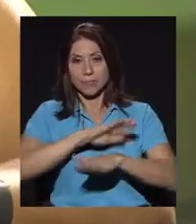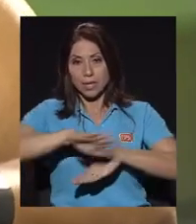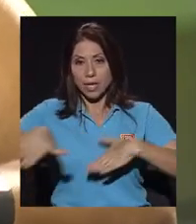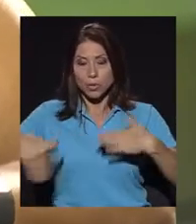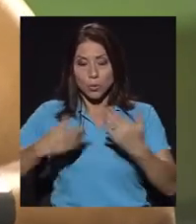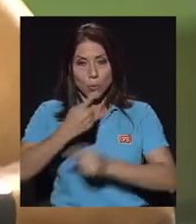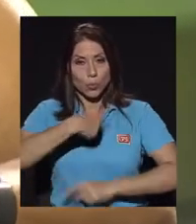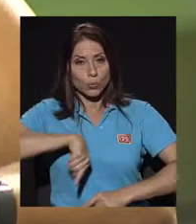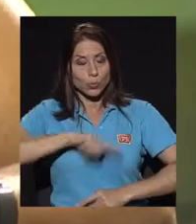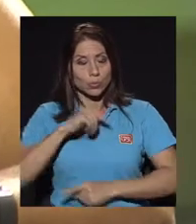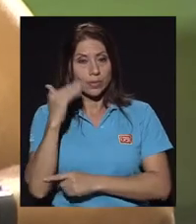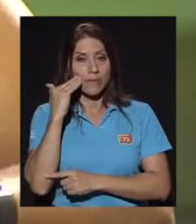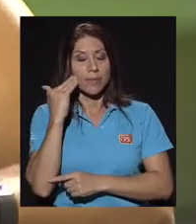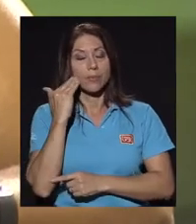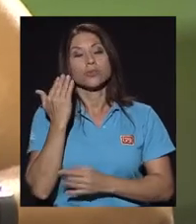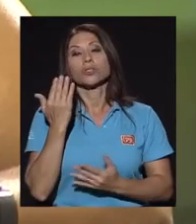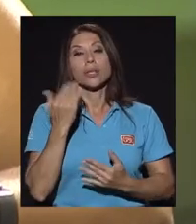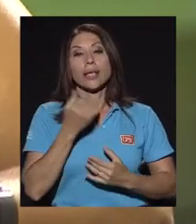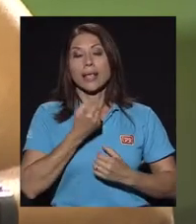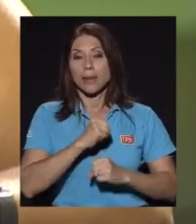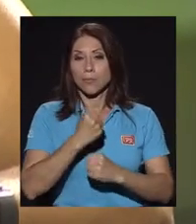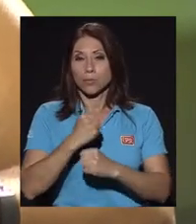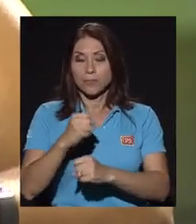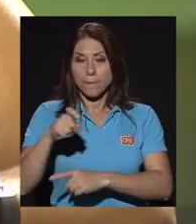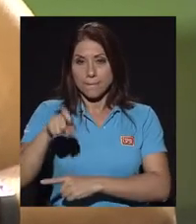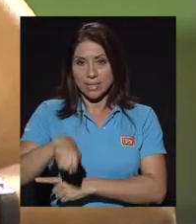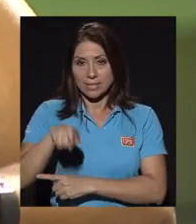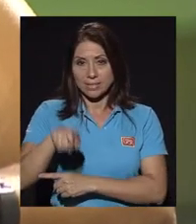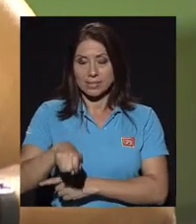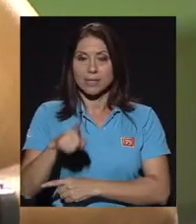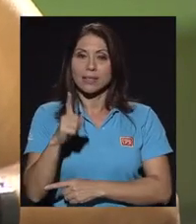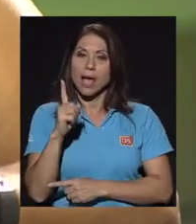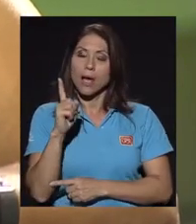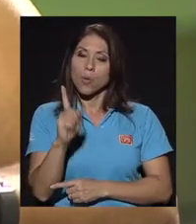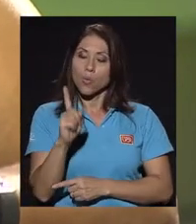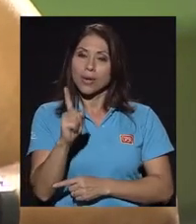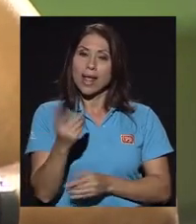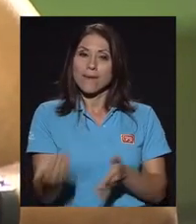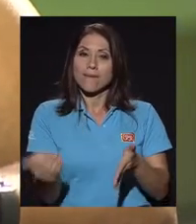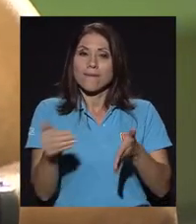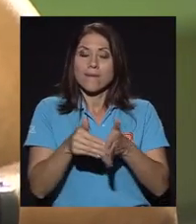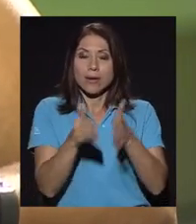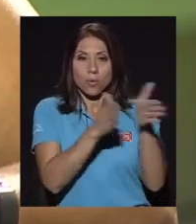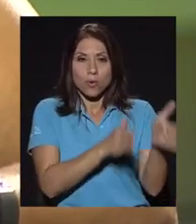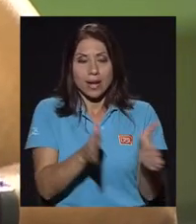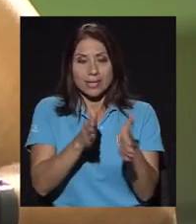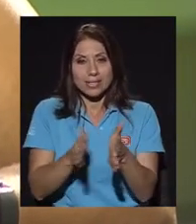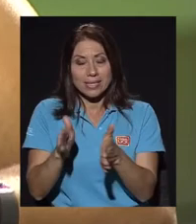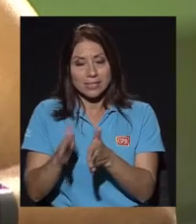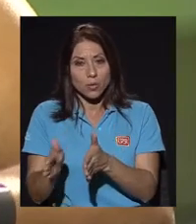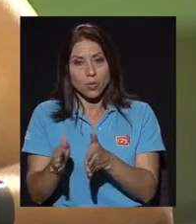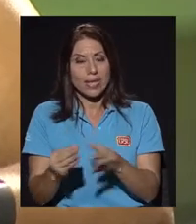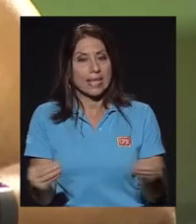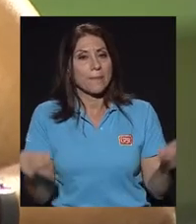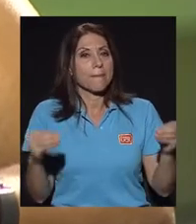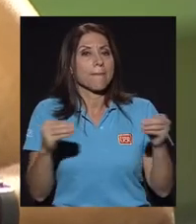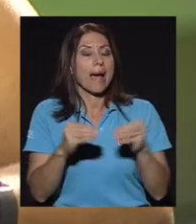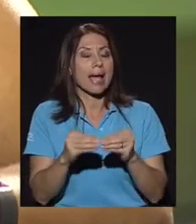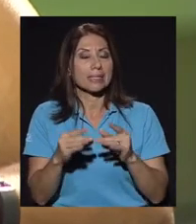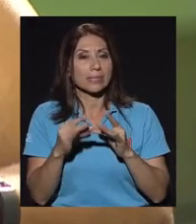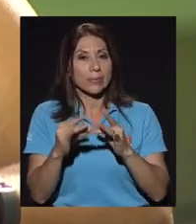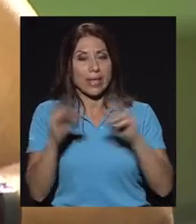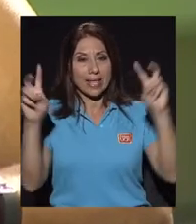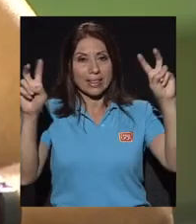todos sabemos que la municipalidad necesita una reorganización, y más en el tema